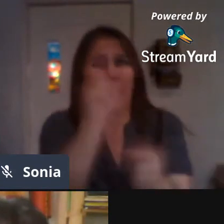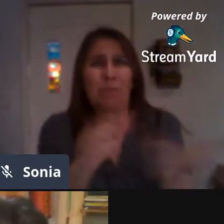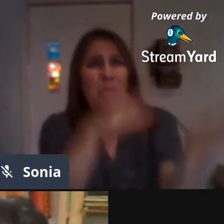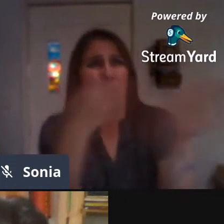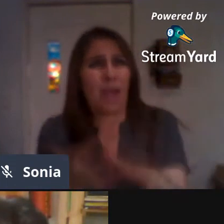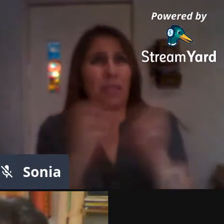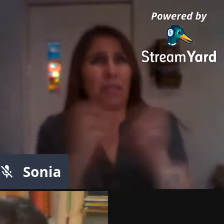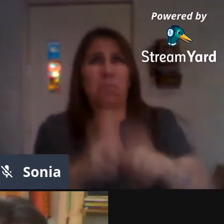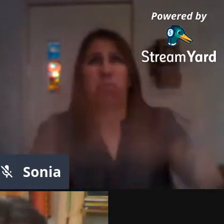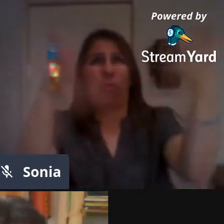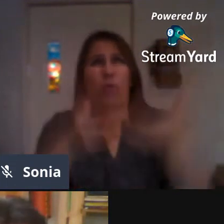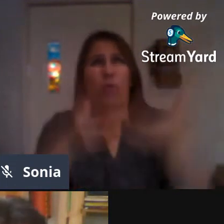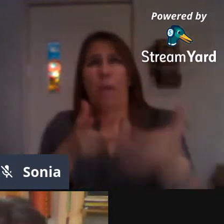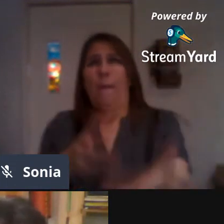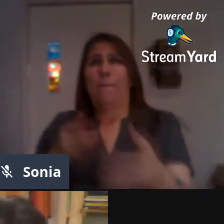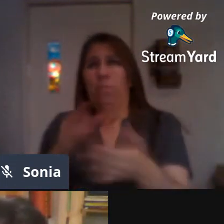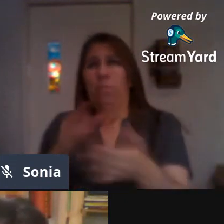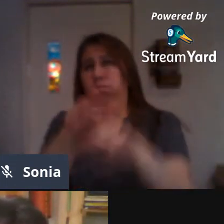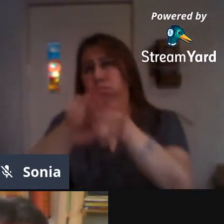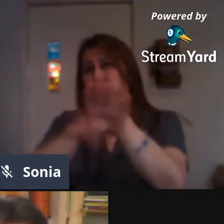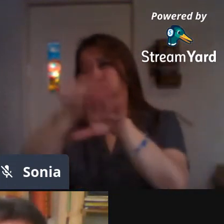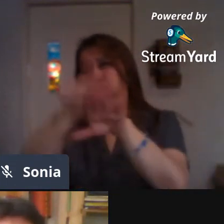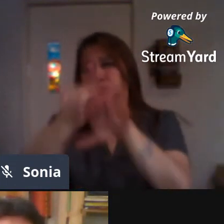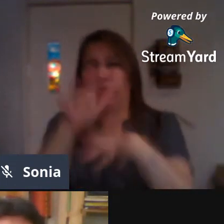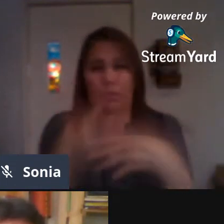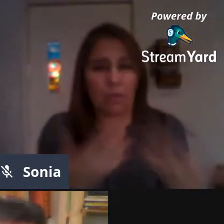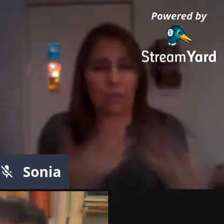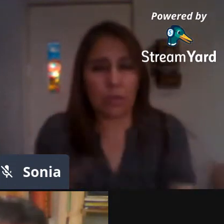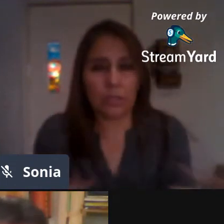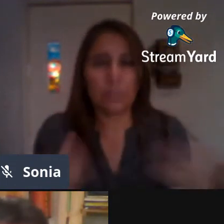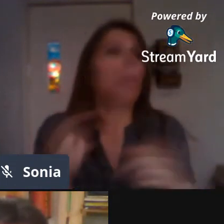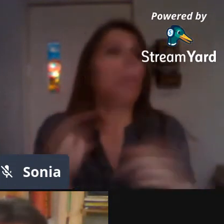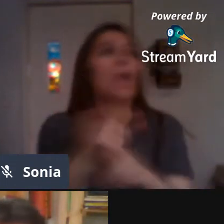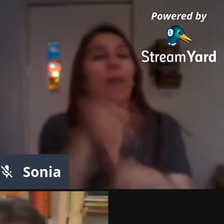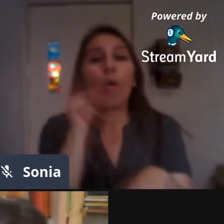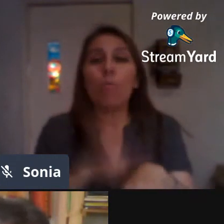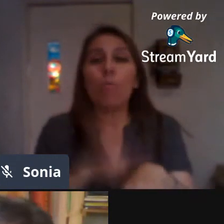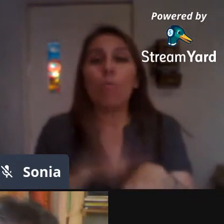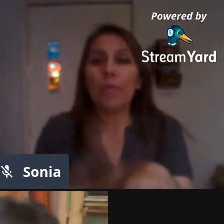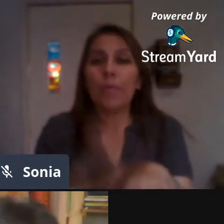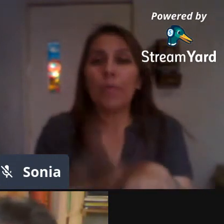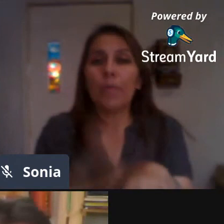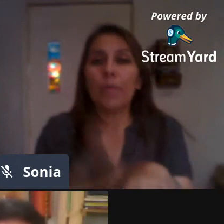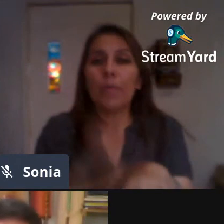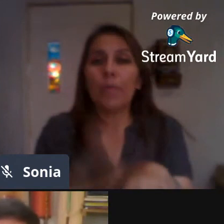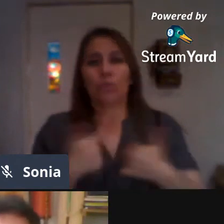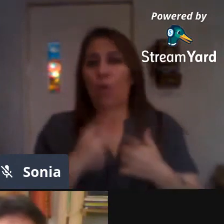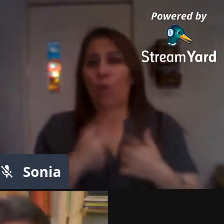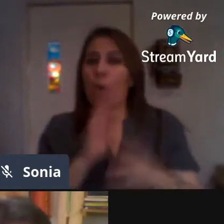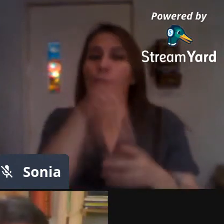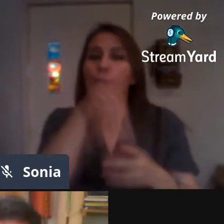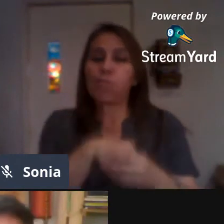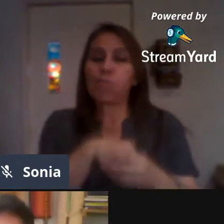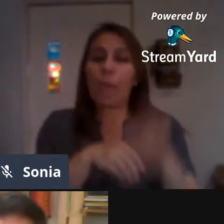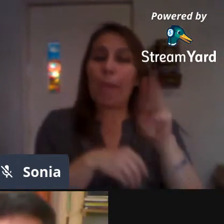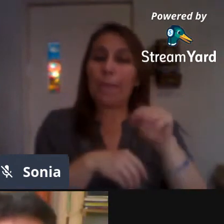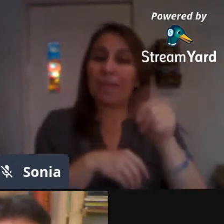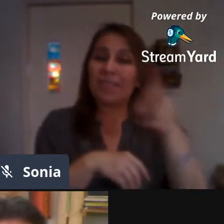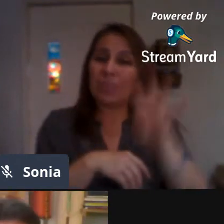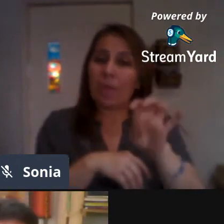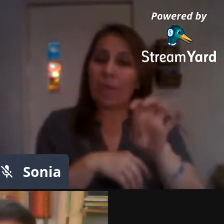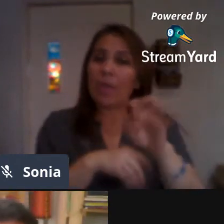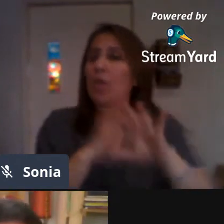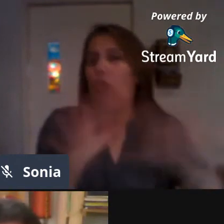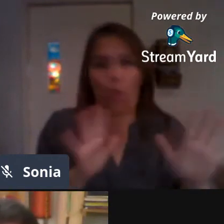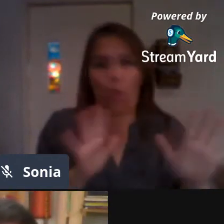tengo un movimiento que en ese momento alternativo no ya no milita con lm y discutía mucho con ellos